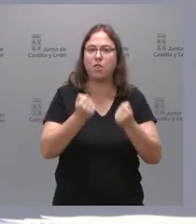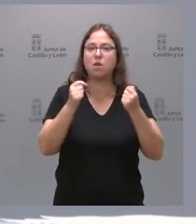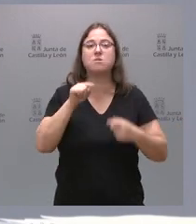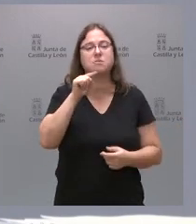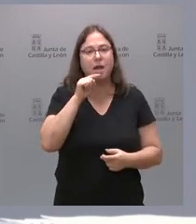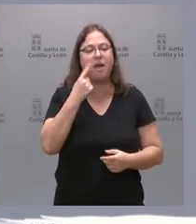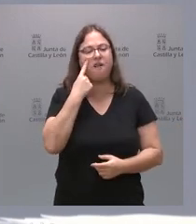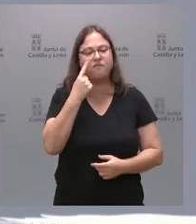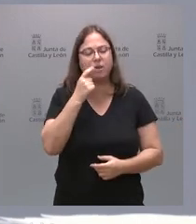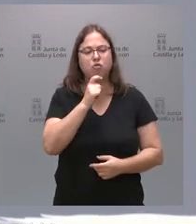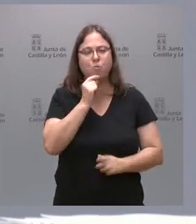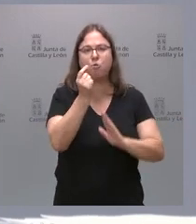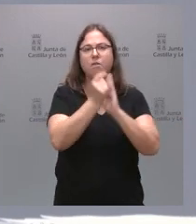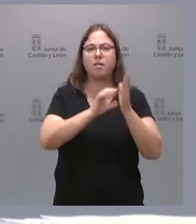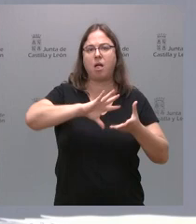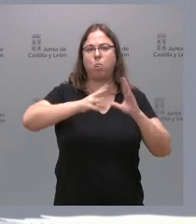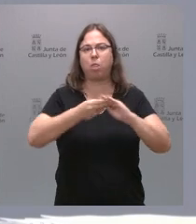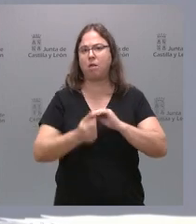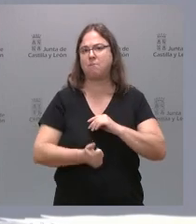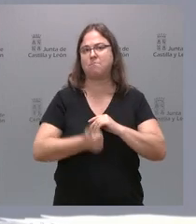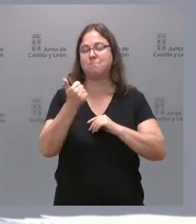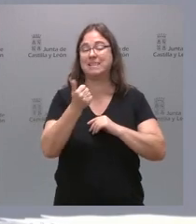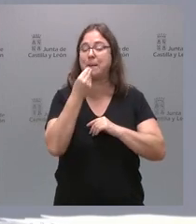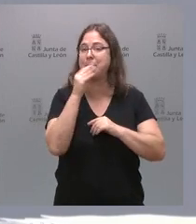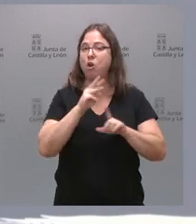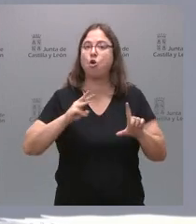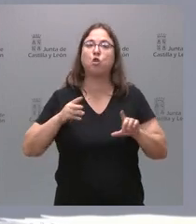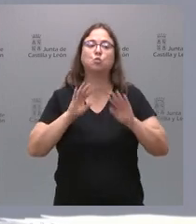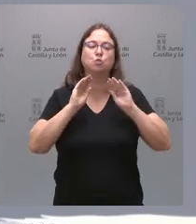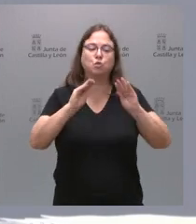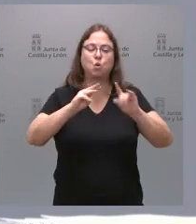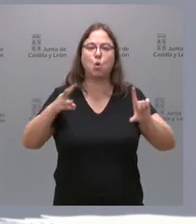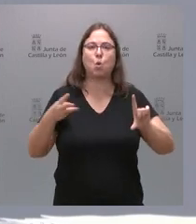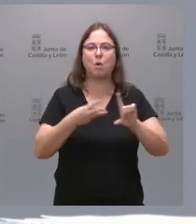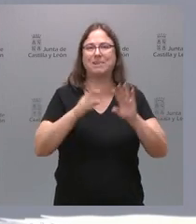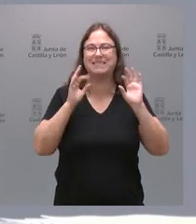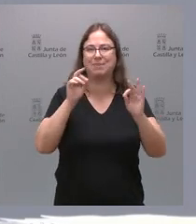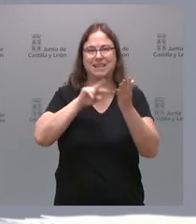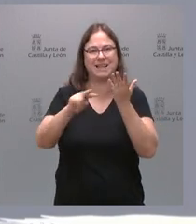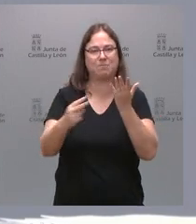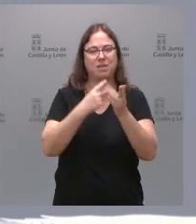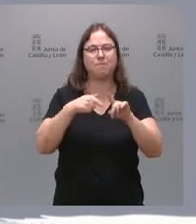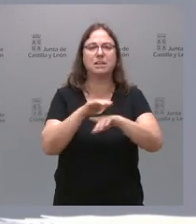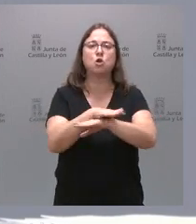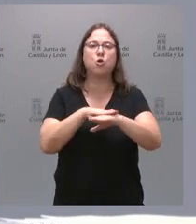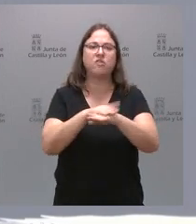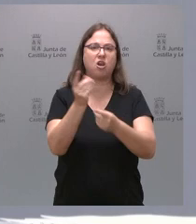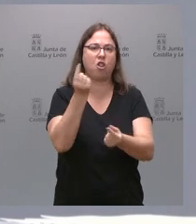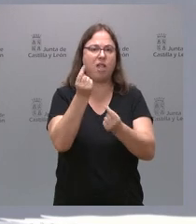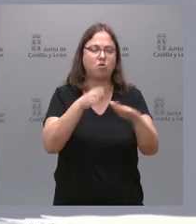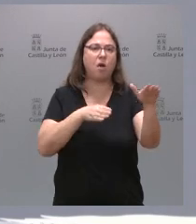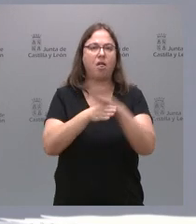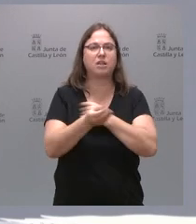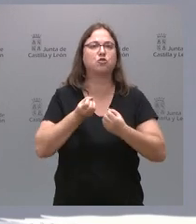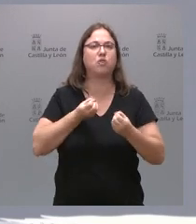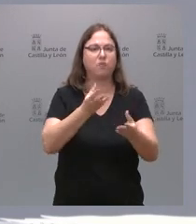se irá viendo al que medida lo más adecuado es disponer de una página específica para transparencia y gobierno del dato y acceso a la información del conjunto de